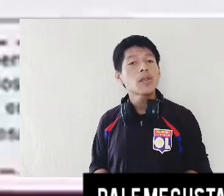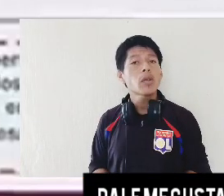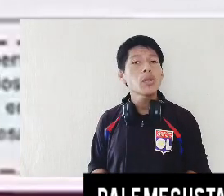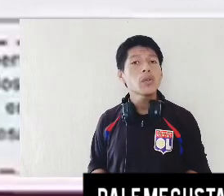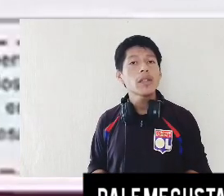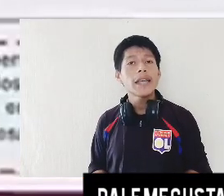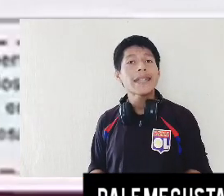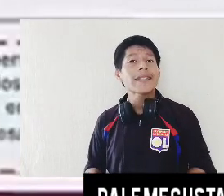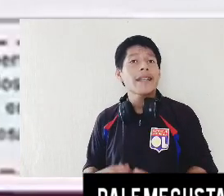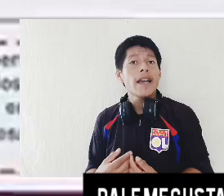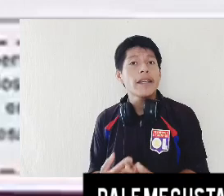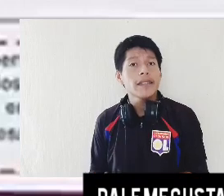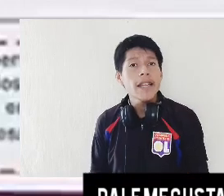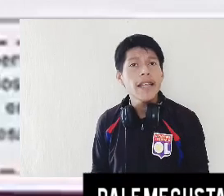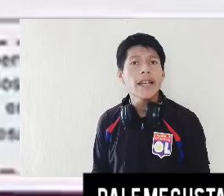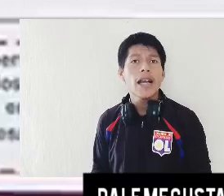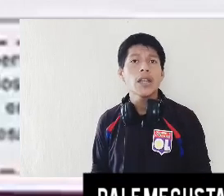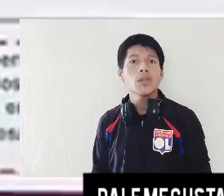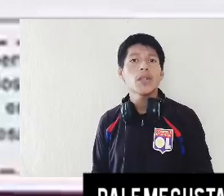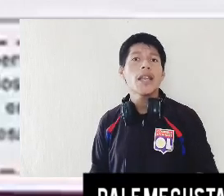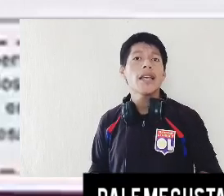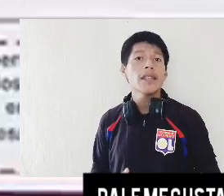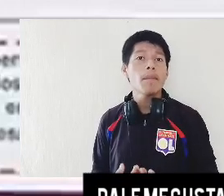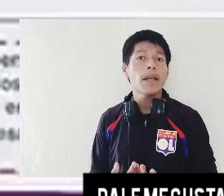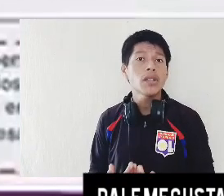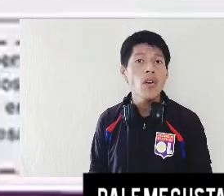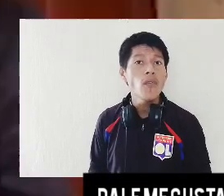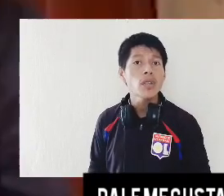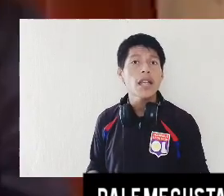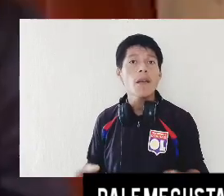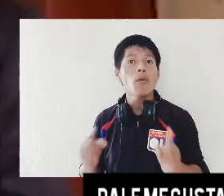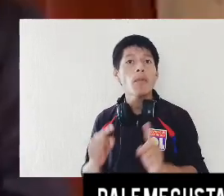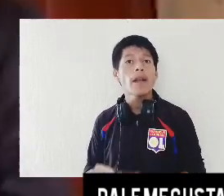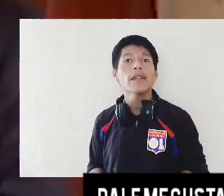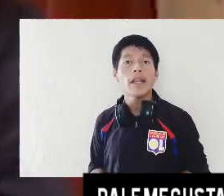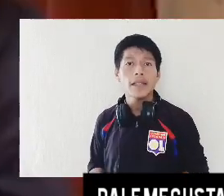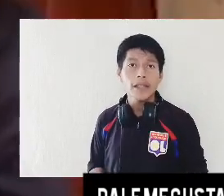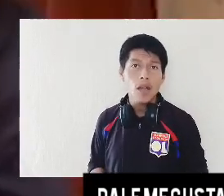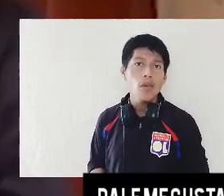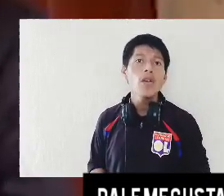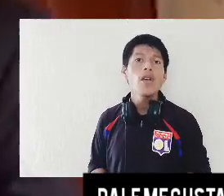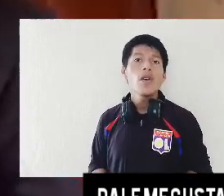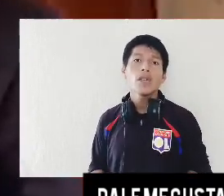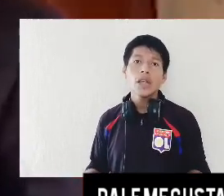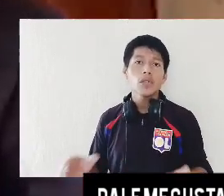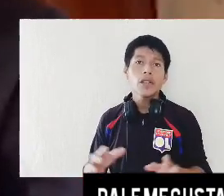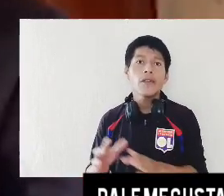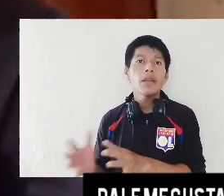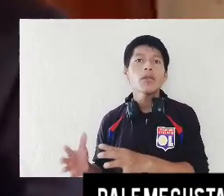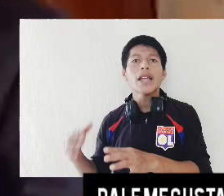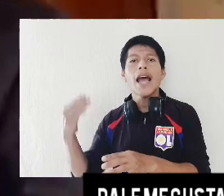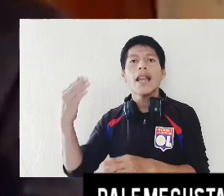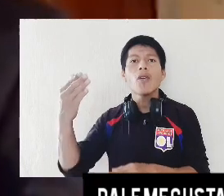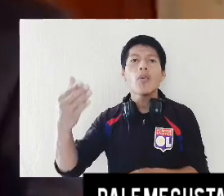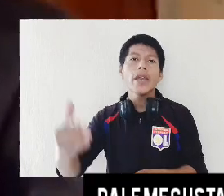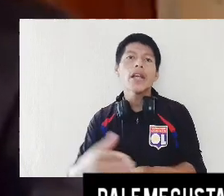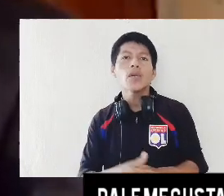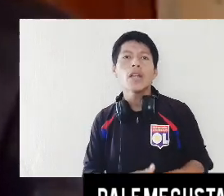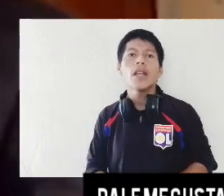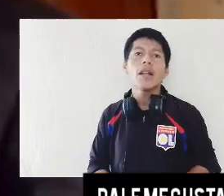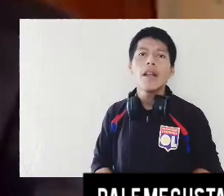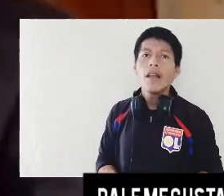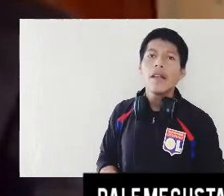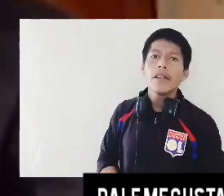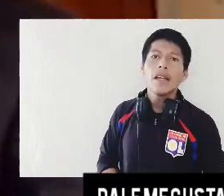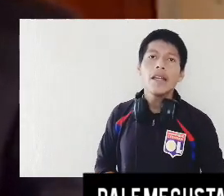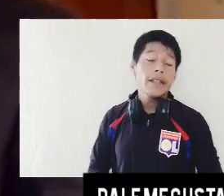esta situación de esclarecer el caso de la desaparición forzada por parte del Estado, o sea, nos referimos al gobierno